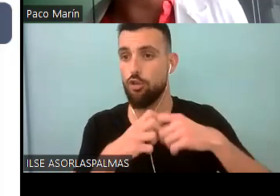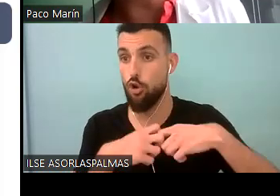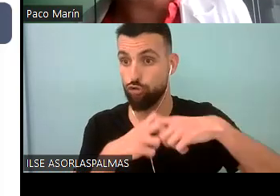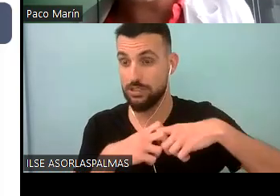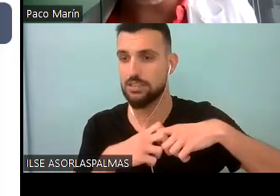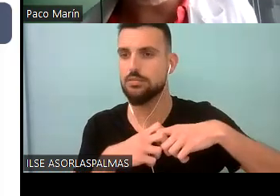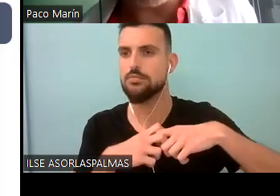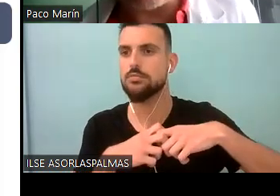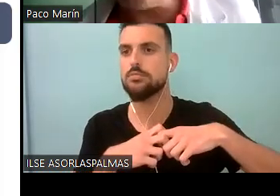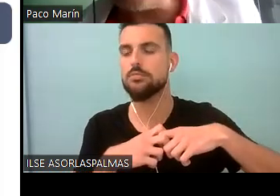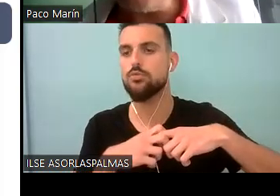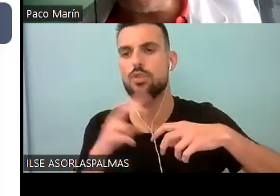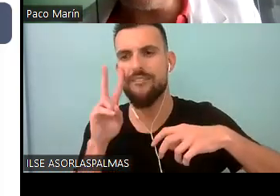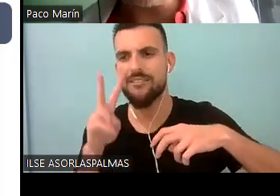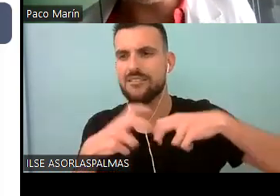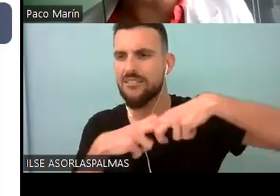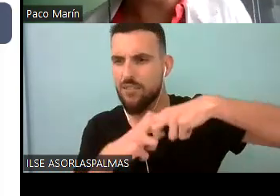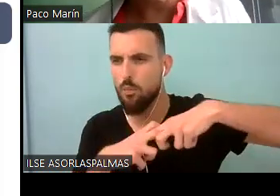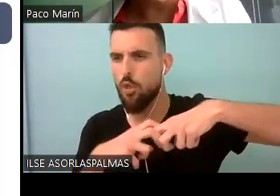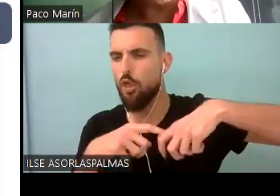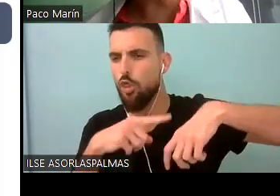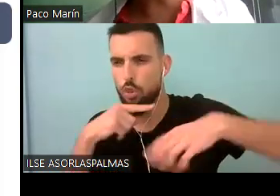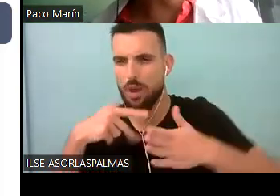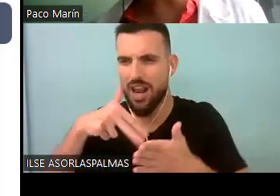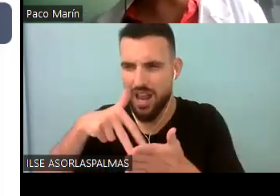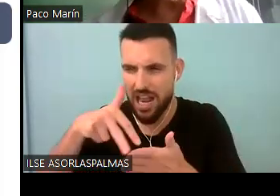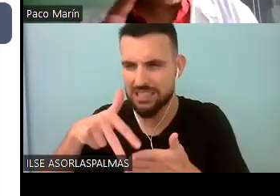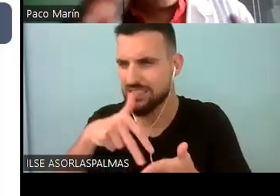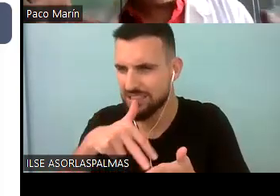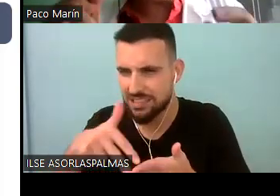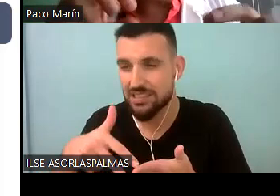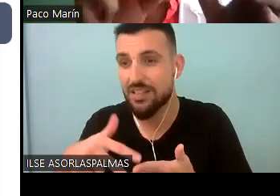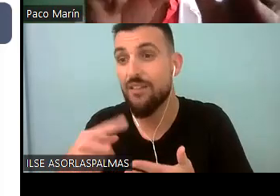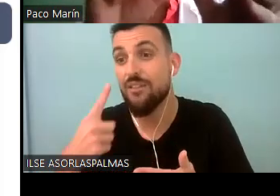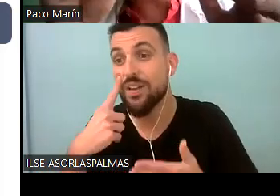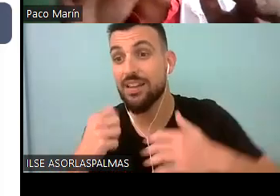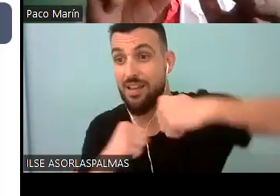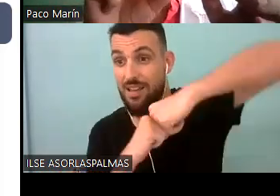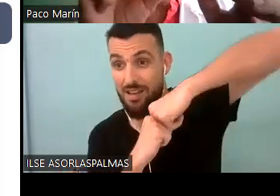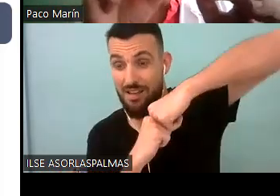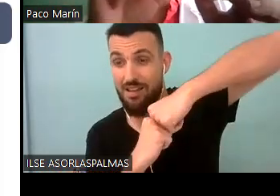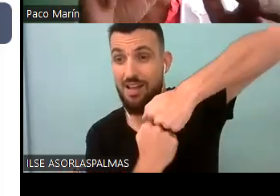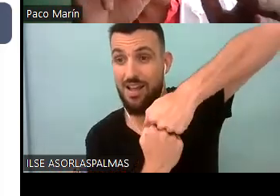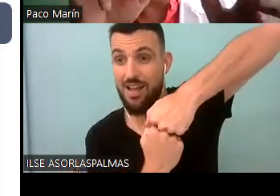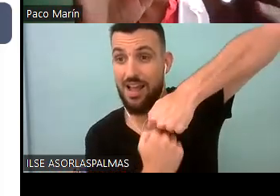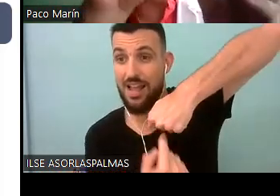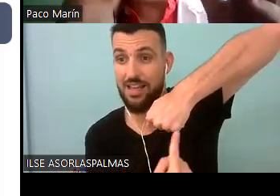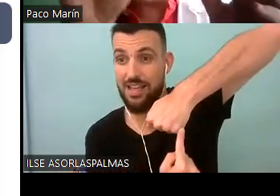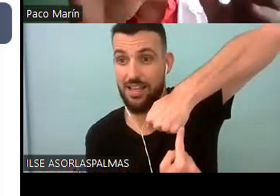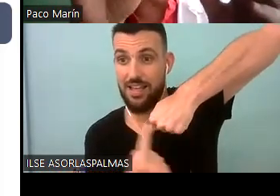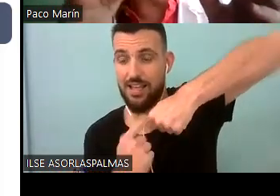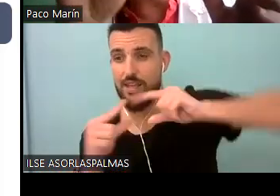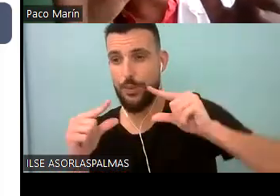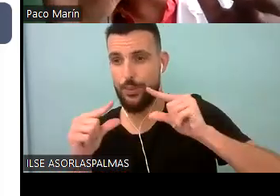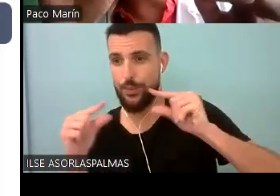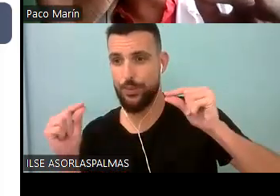encontrado alguna vez con una articulación degenerada, alguna rodilla degenerada o así, veréis que muchas de ellas a los lados tienen como pequeños piquitos. En realidad son